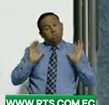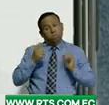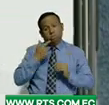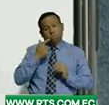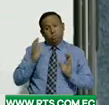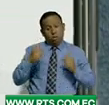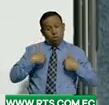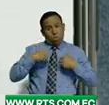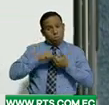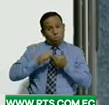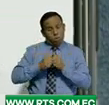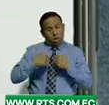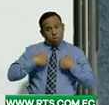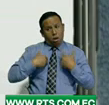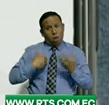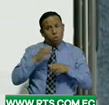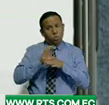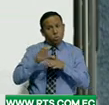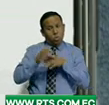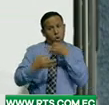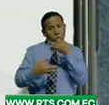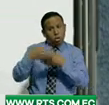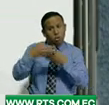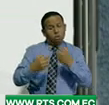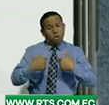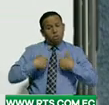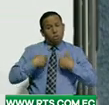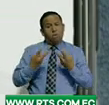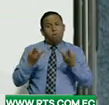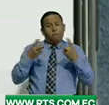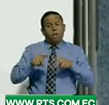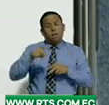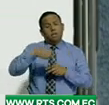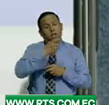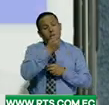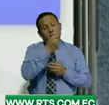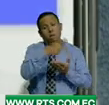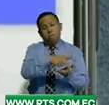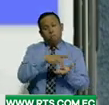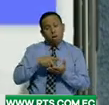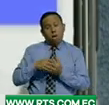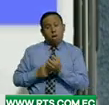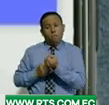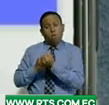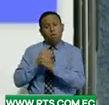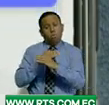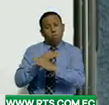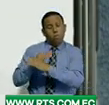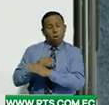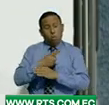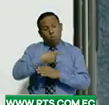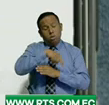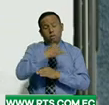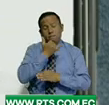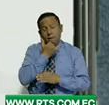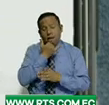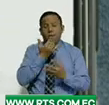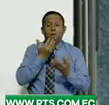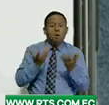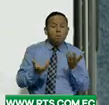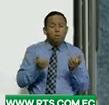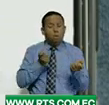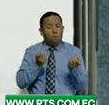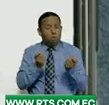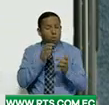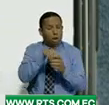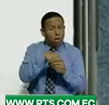meten también en problemas con el consejo de la judicatura y voy a necesitar dinero para defenderme en caso de que ustedes se equivoquen y no controlen la